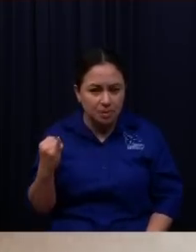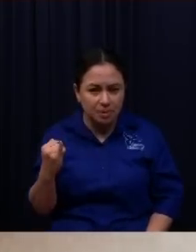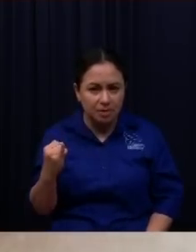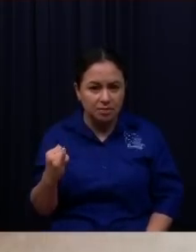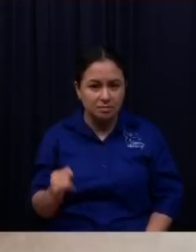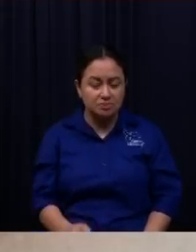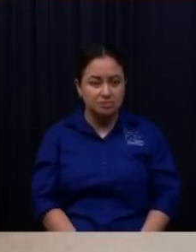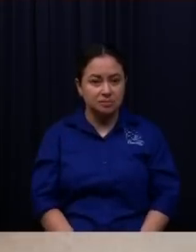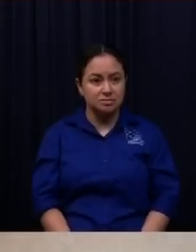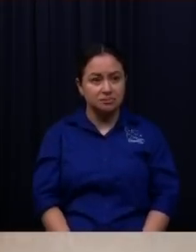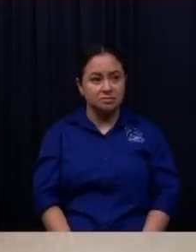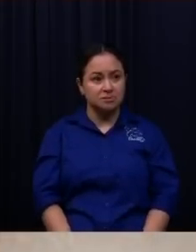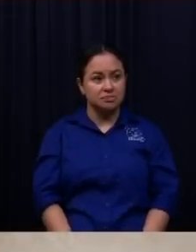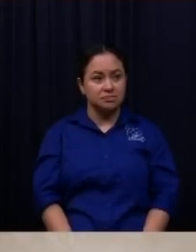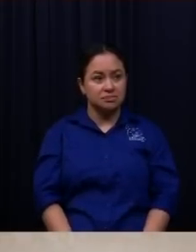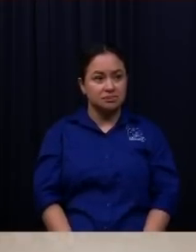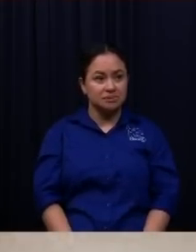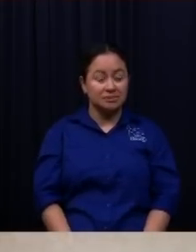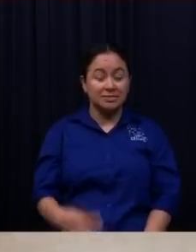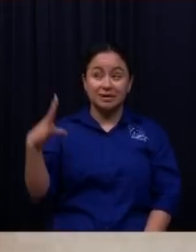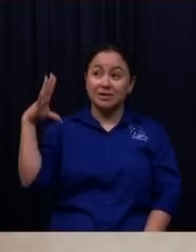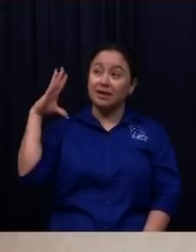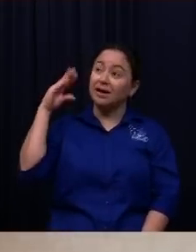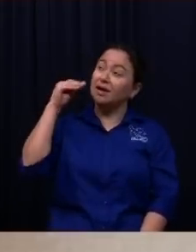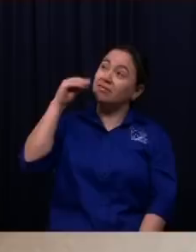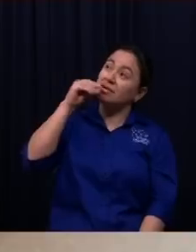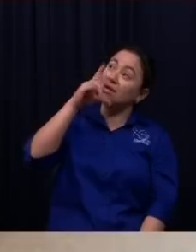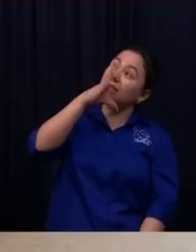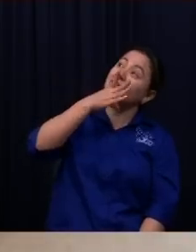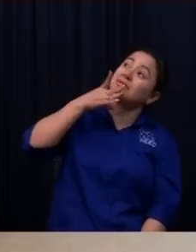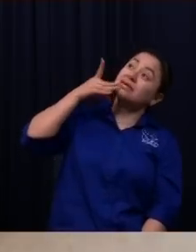sino a Dios. Le habla a Dios.